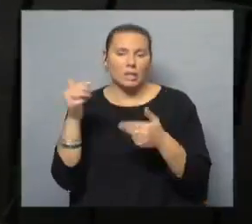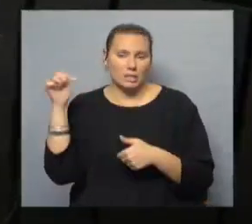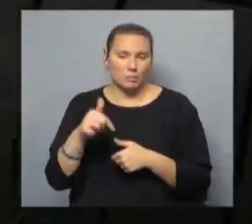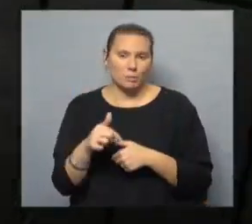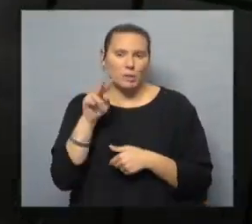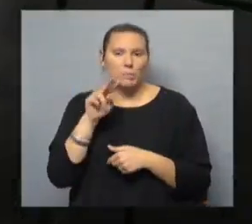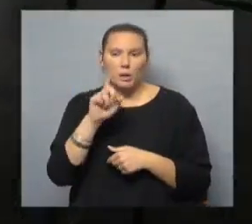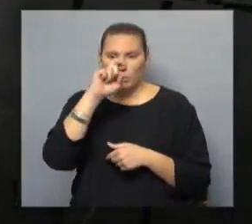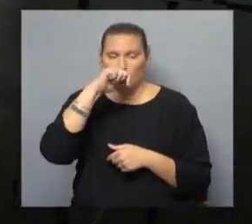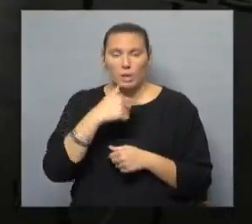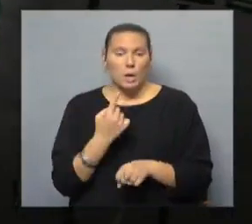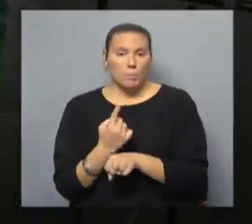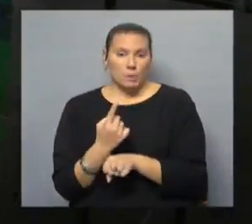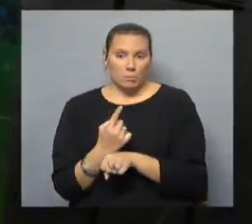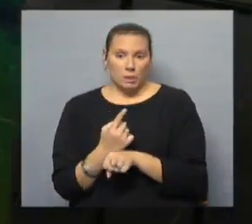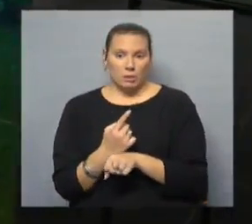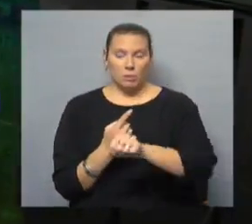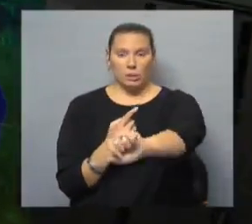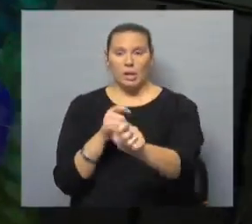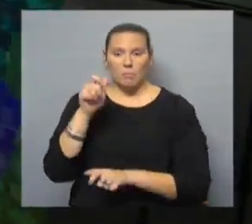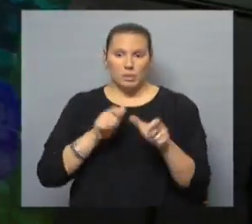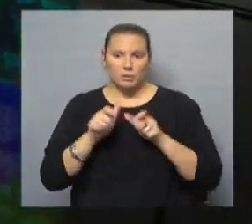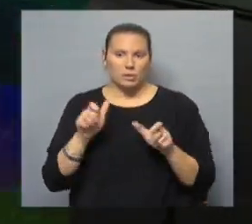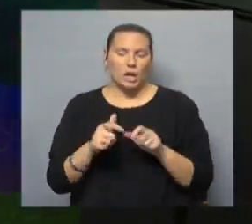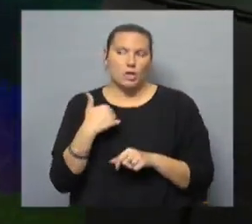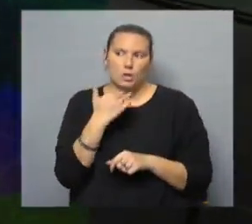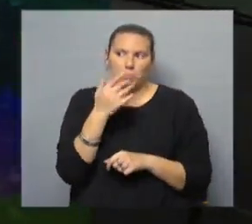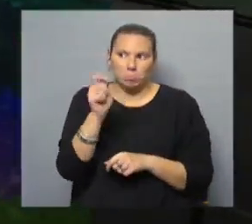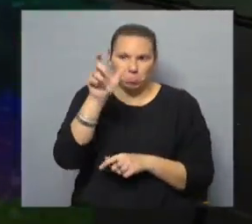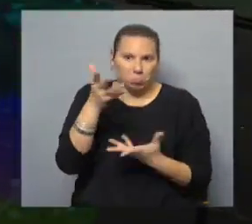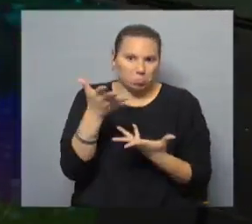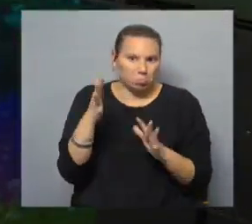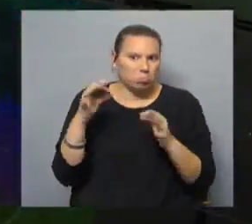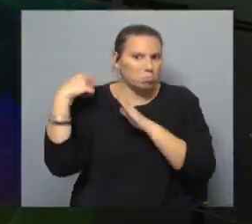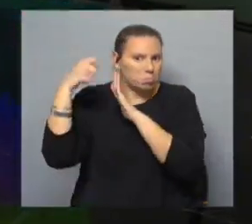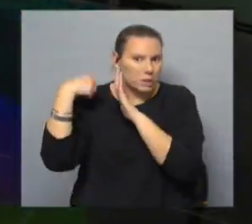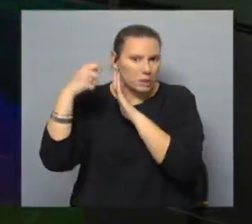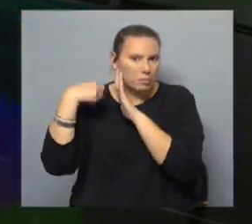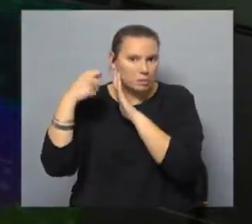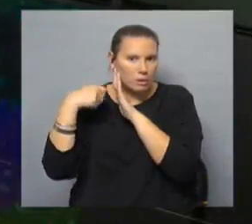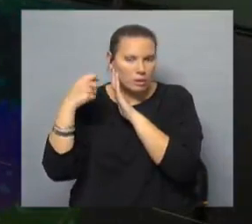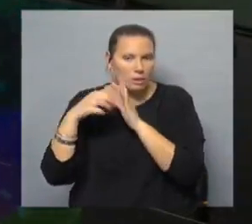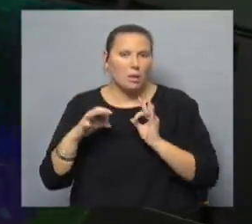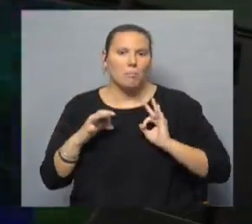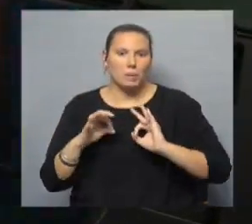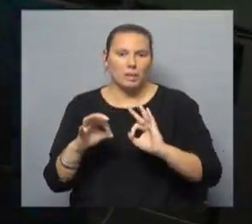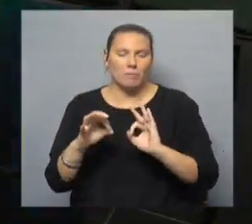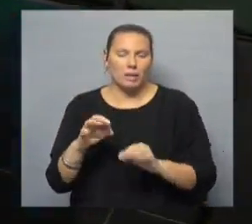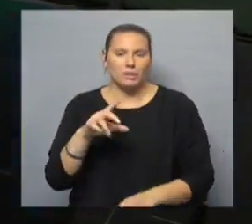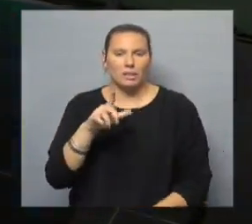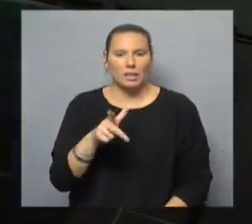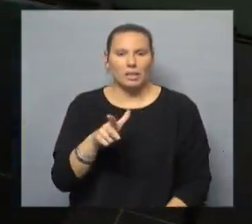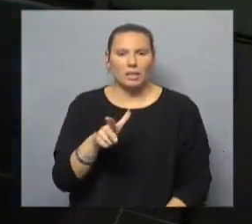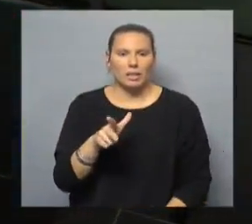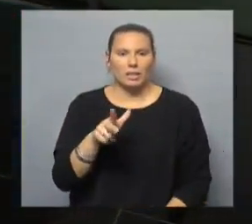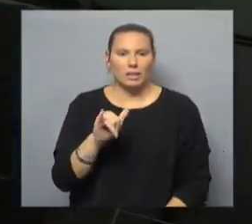en Miramonte Video. Y bueno, primero lo primero, para la gente que no sabe qué es Las Vacaciones de Gilda. De Gilda, de Hilda. Porque aparte